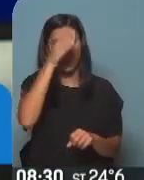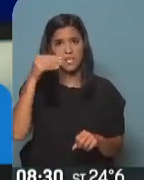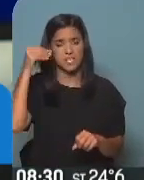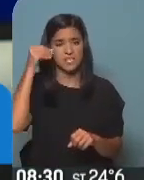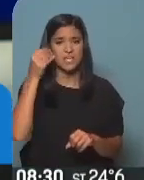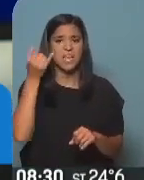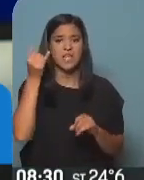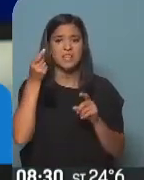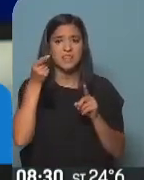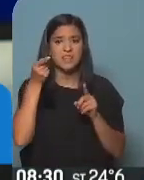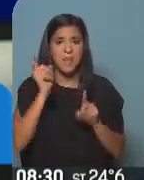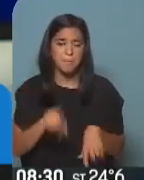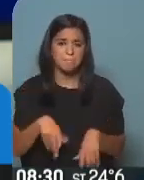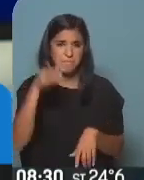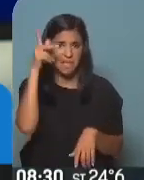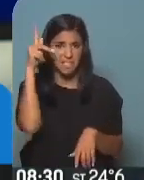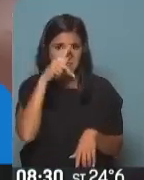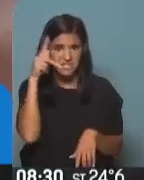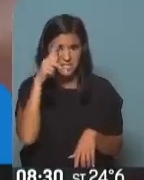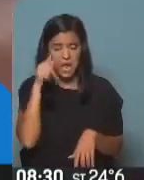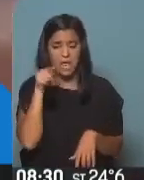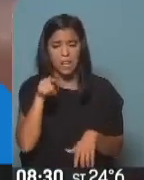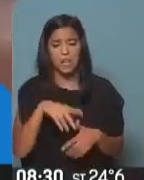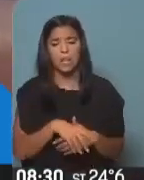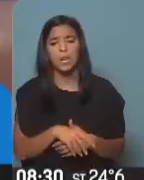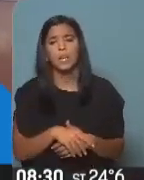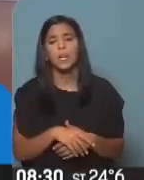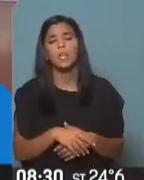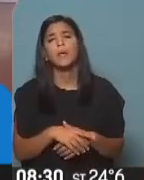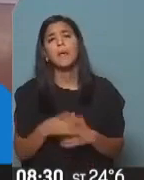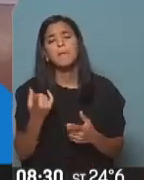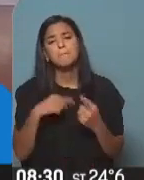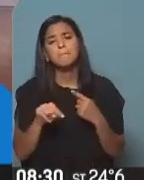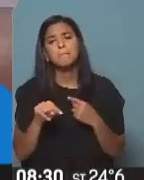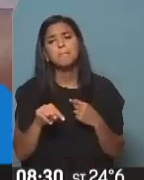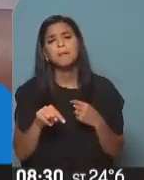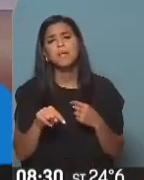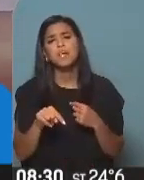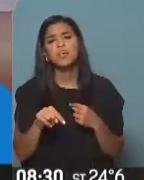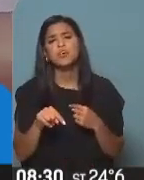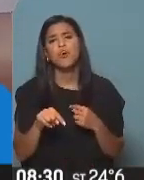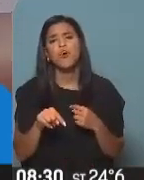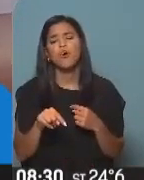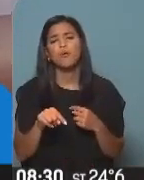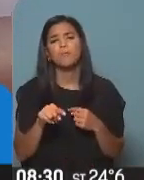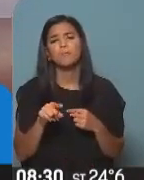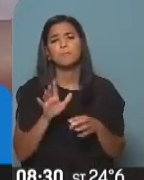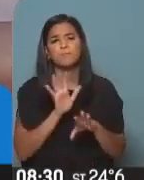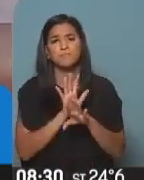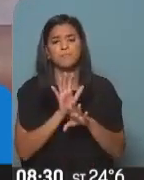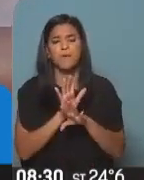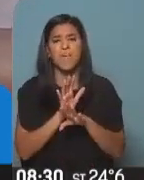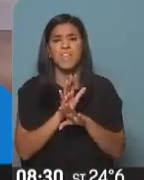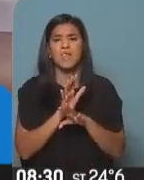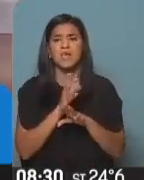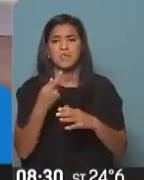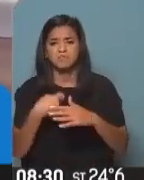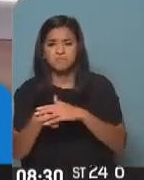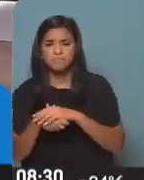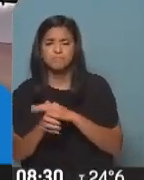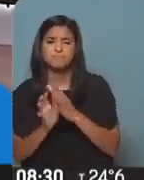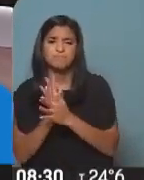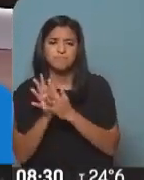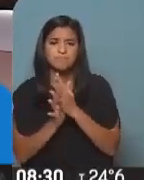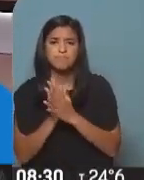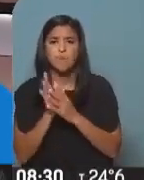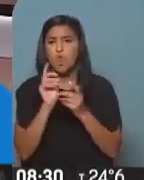y de Néstor Kirchner en particular. Sin embargo, los índices de transparencia a nivel corrupción, a nivel internacional, no